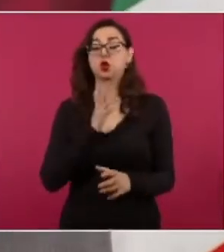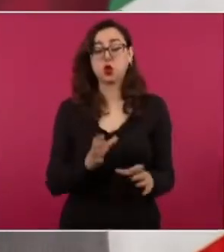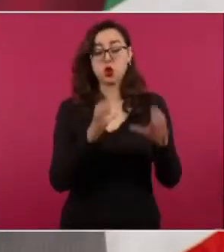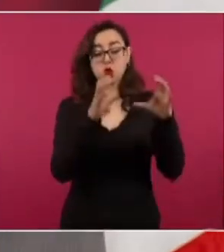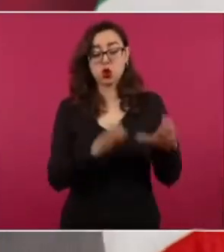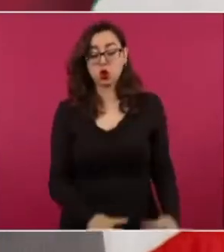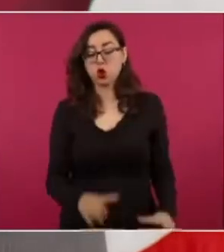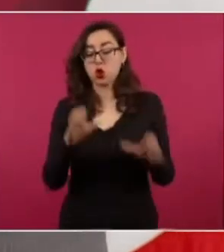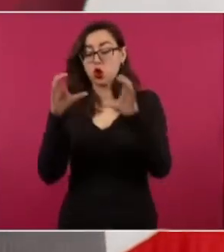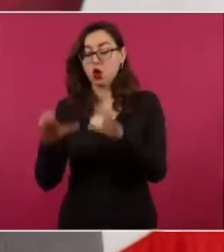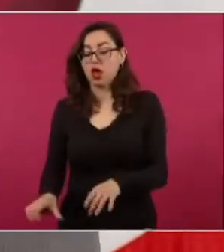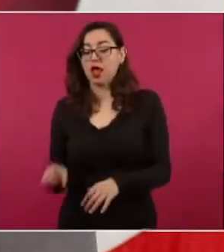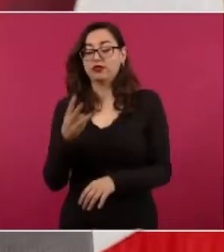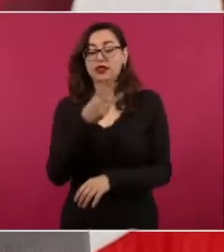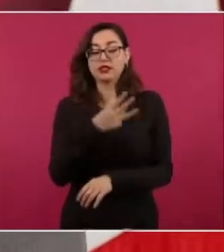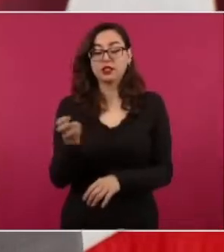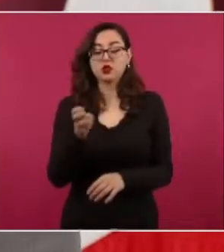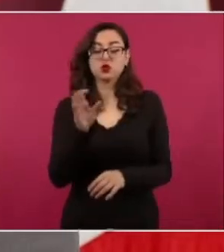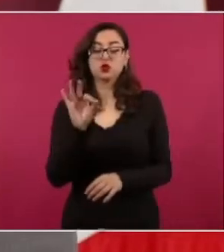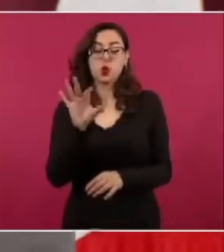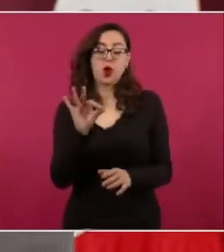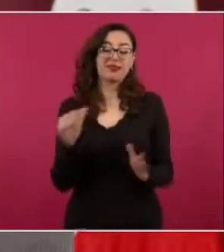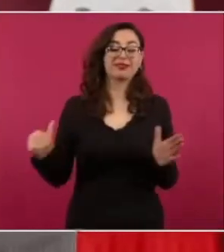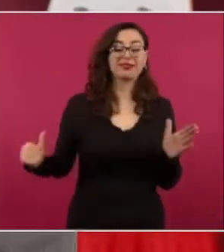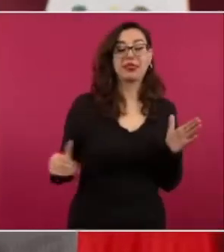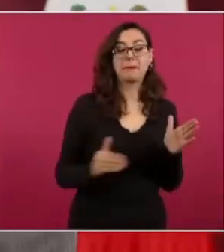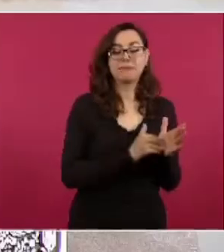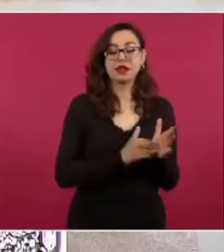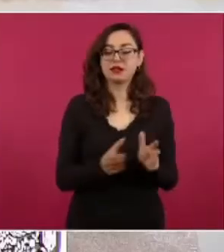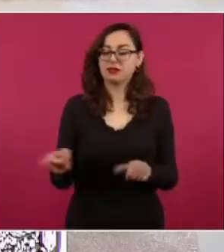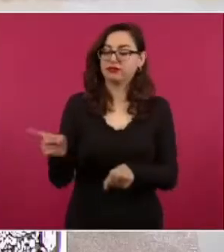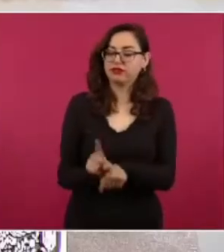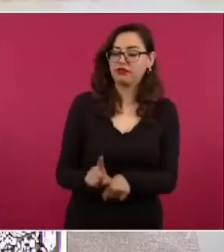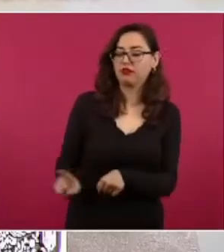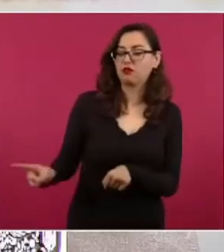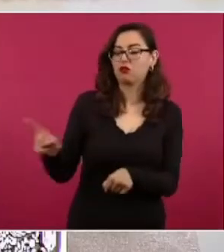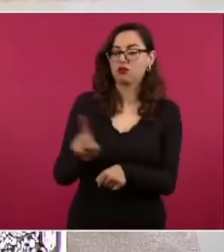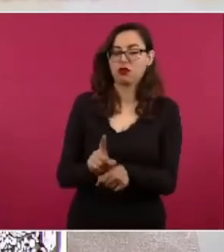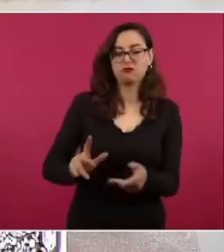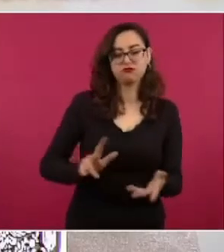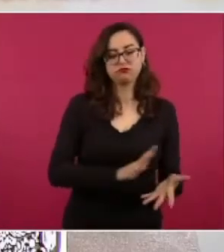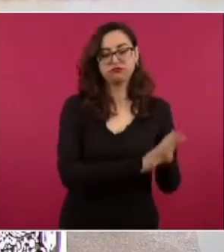340,000 barriles diarios de petróleo crudo.